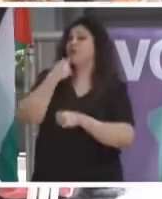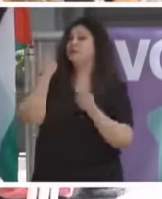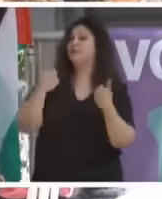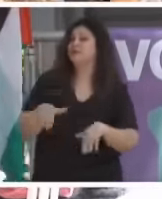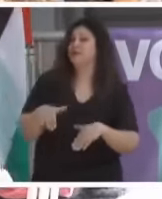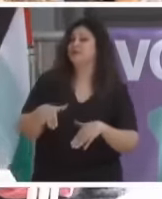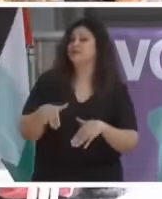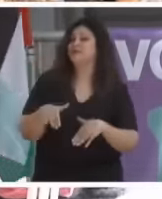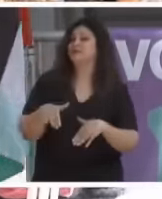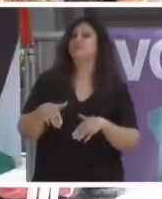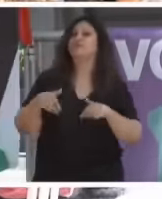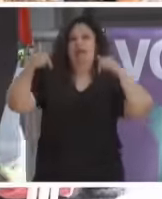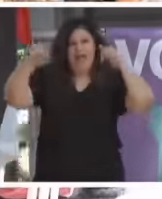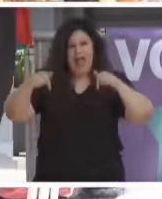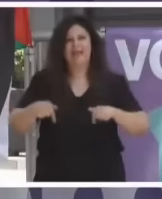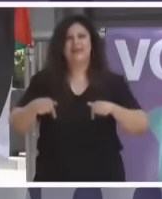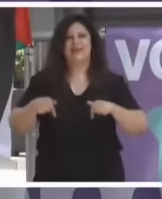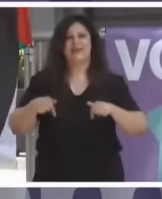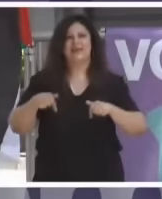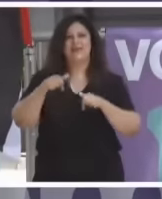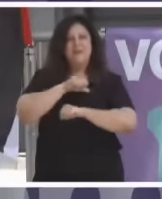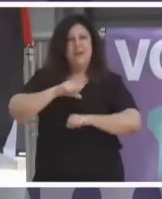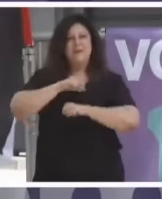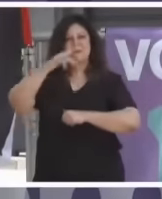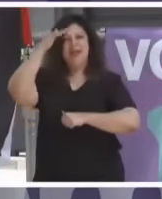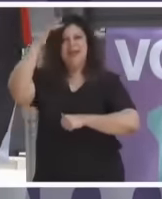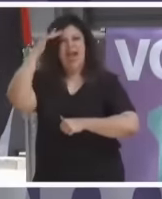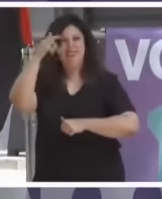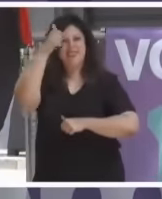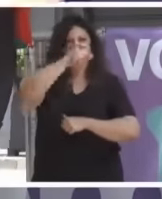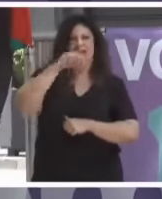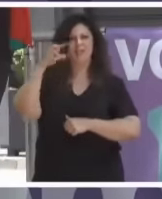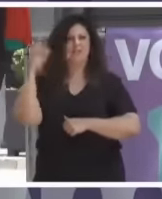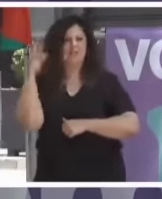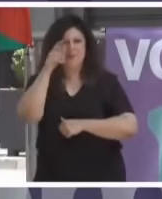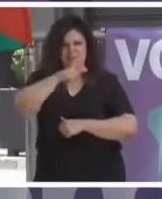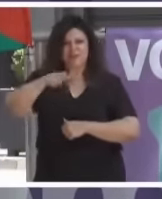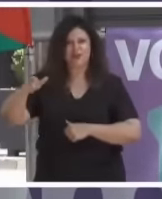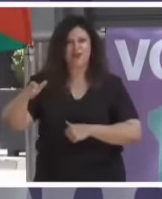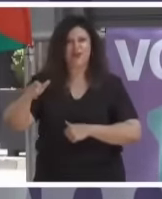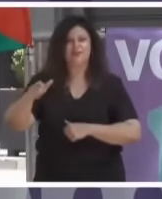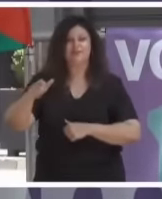ocasiones. Aquí estamos las esperanzadas, los esperanzados.